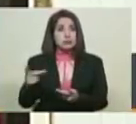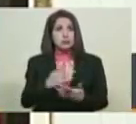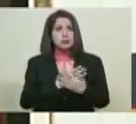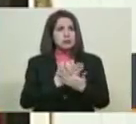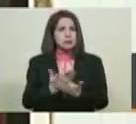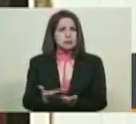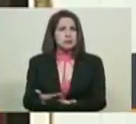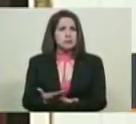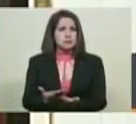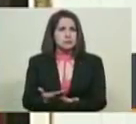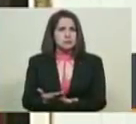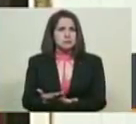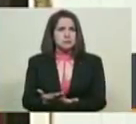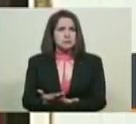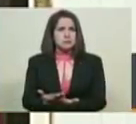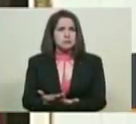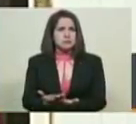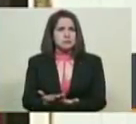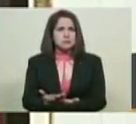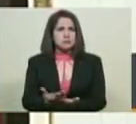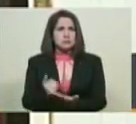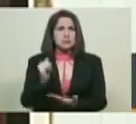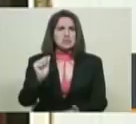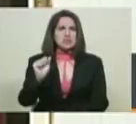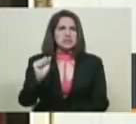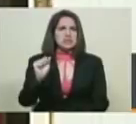niño venezolano Isaac Torrealba,